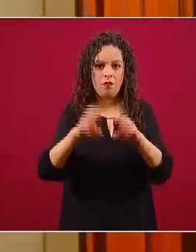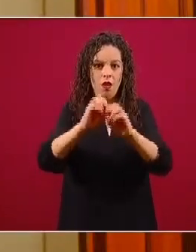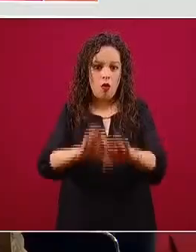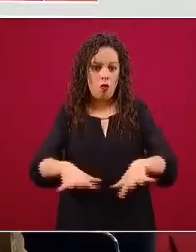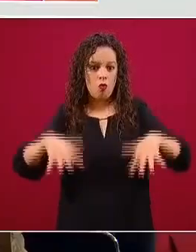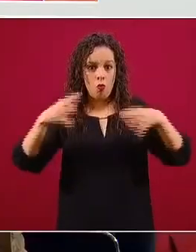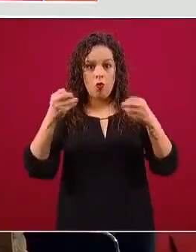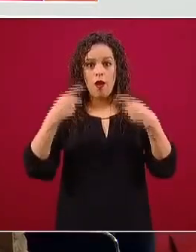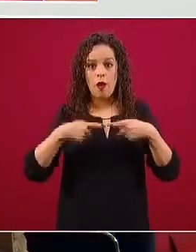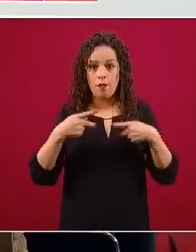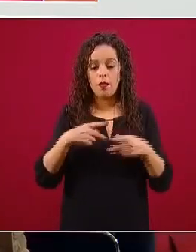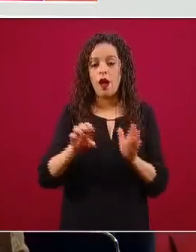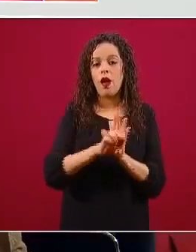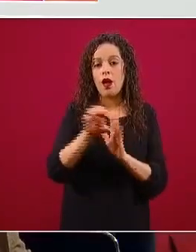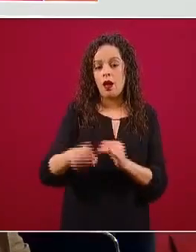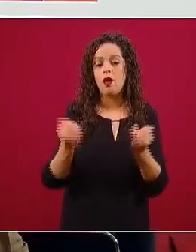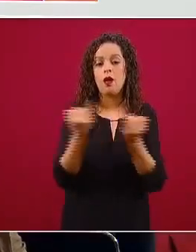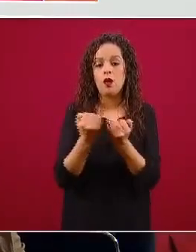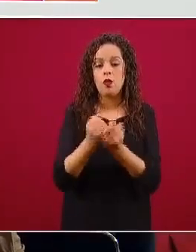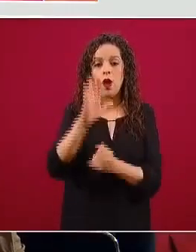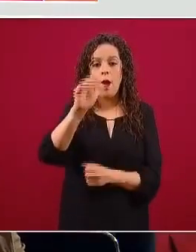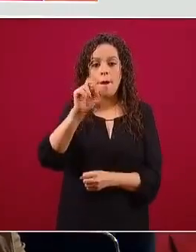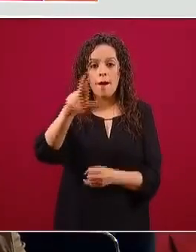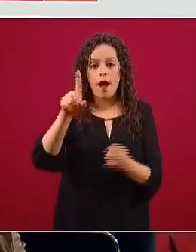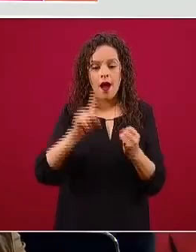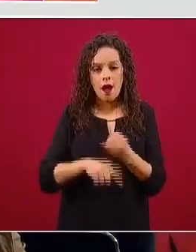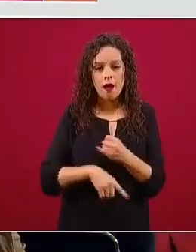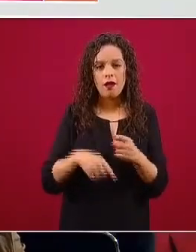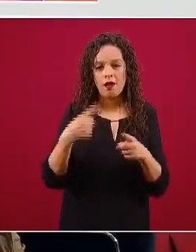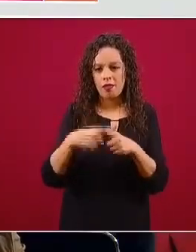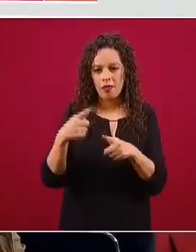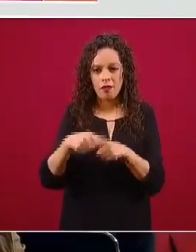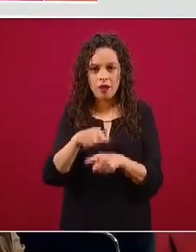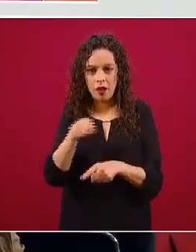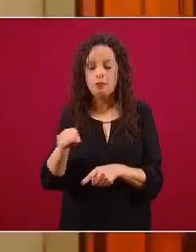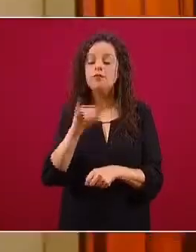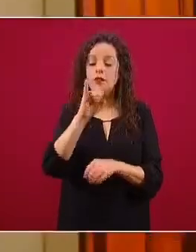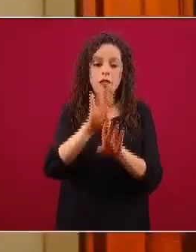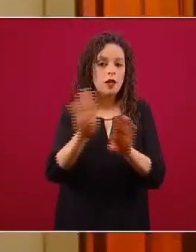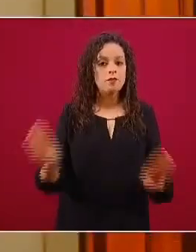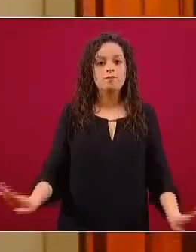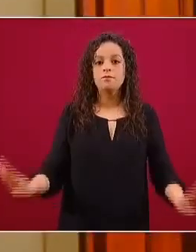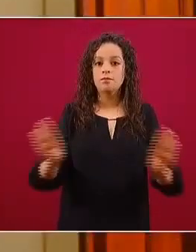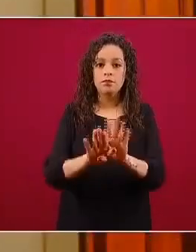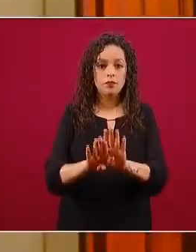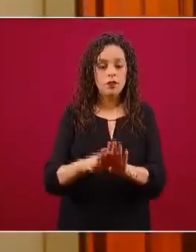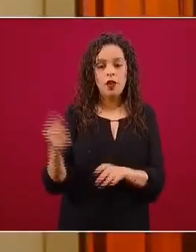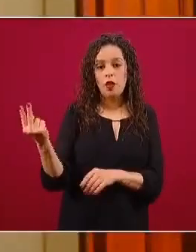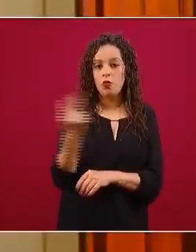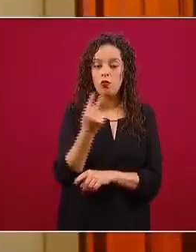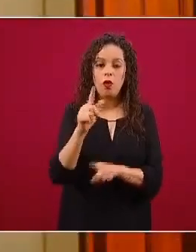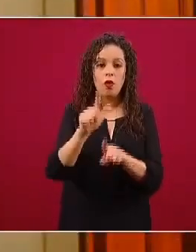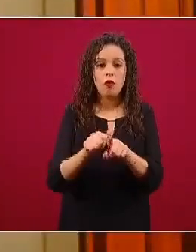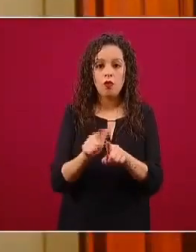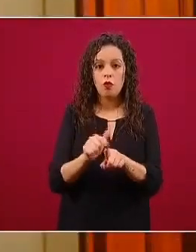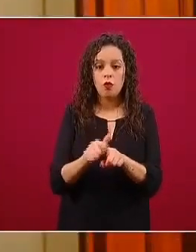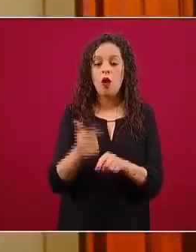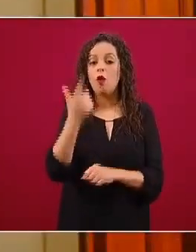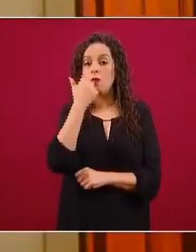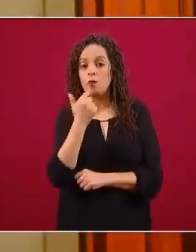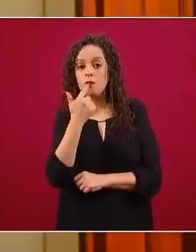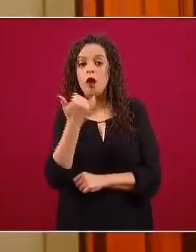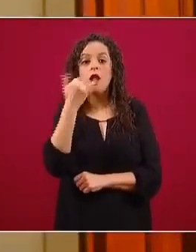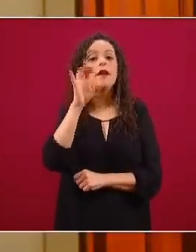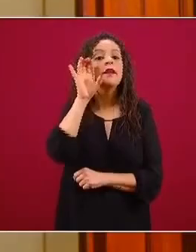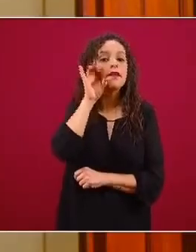así como los bares y otros giros similares, estos sí cerrados en ambos niveles de riesgo, todavía no se permite la